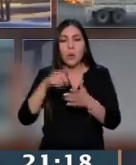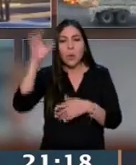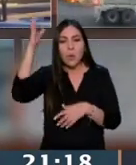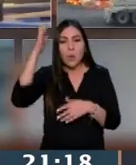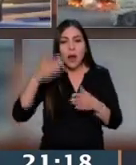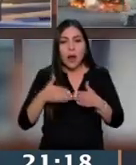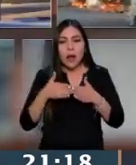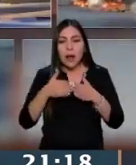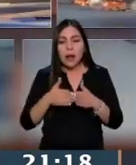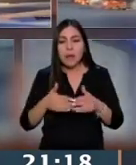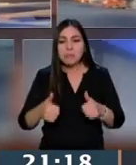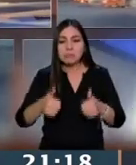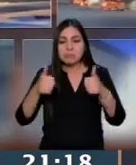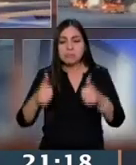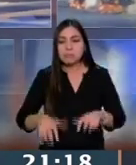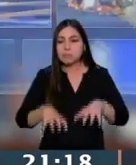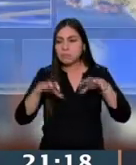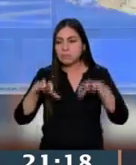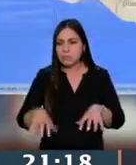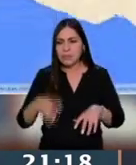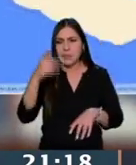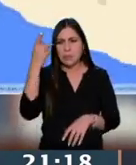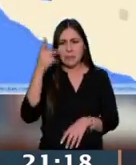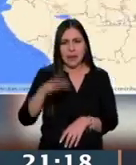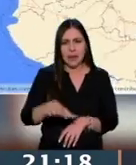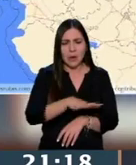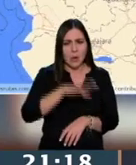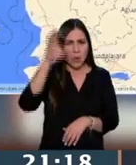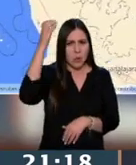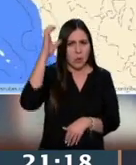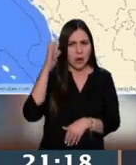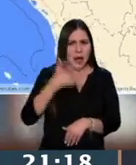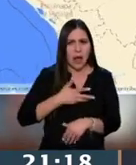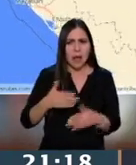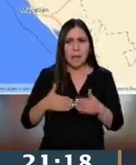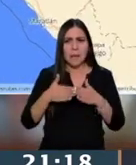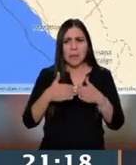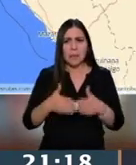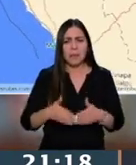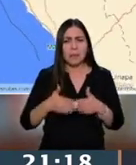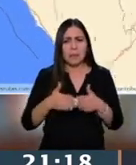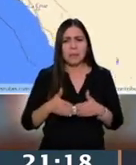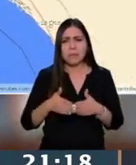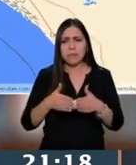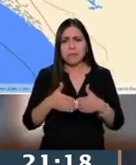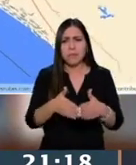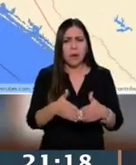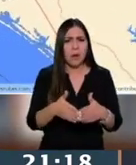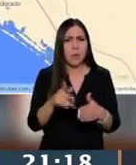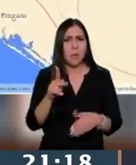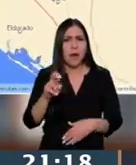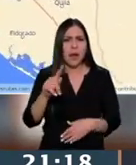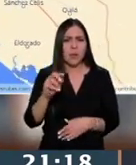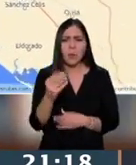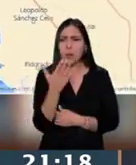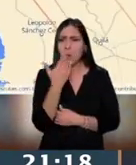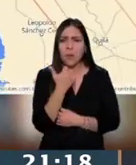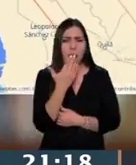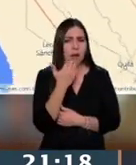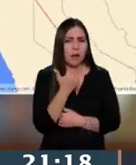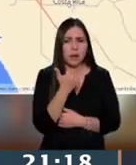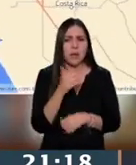municipio de Culiacán, Sinaloa, no existe ningún puerto marítimo, ya que dicha localidad está situada